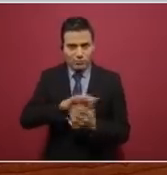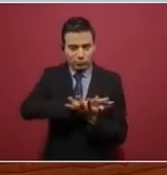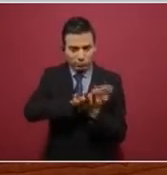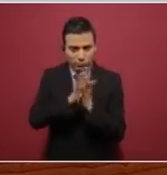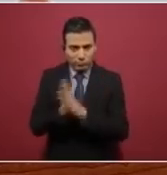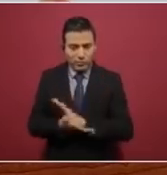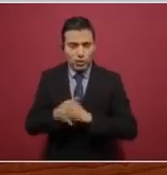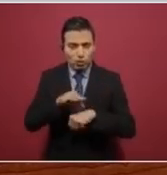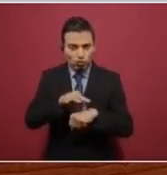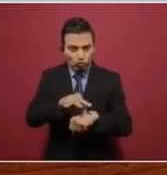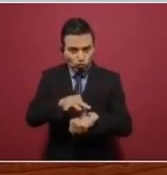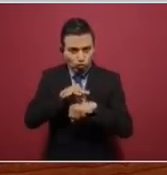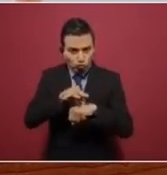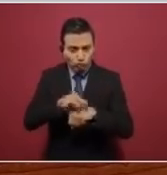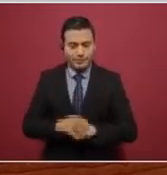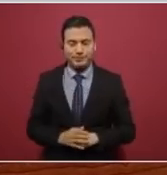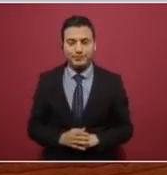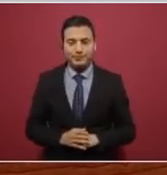No